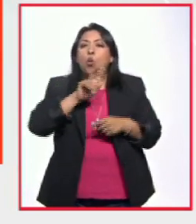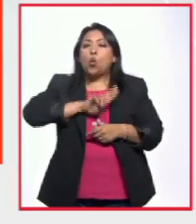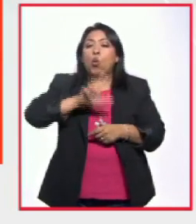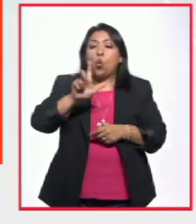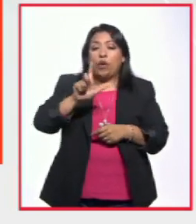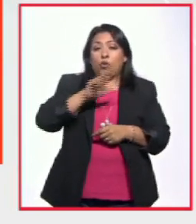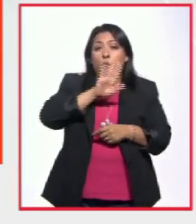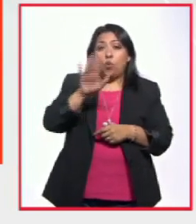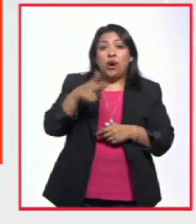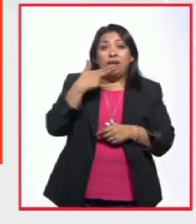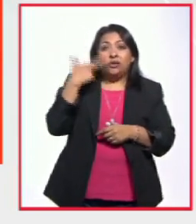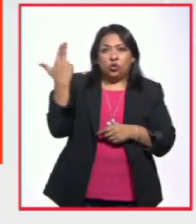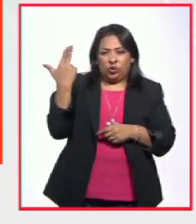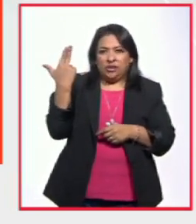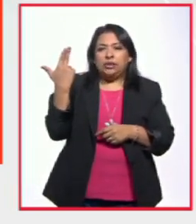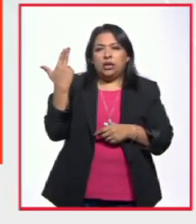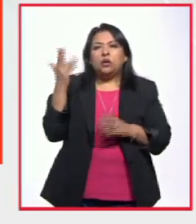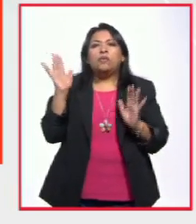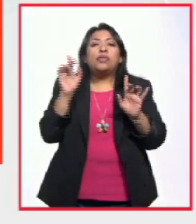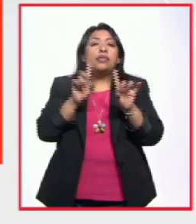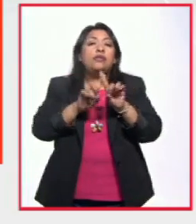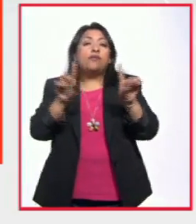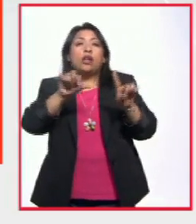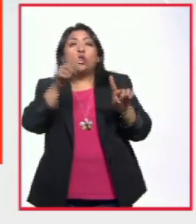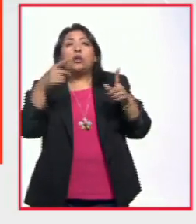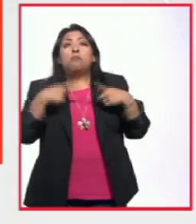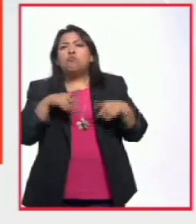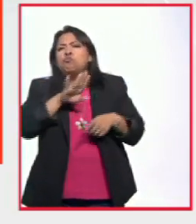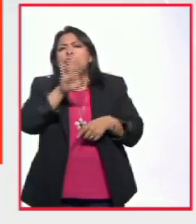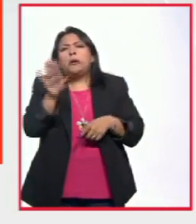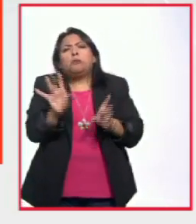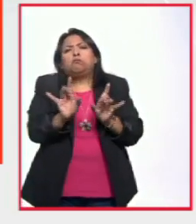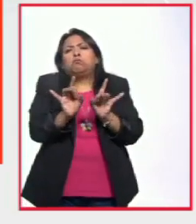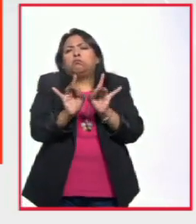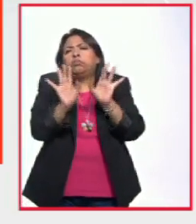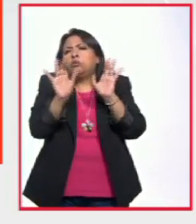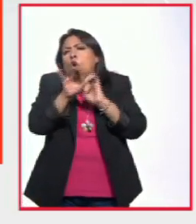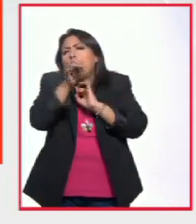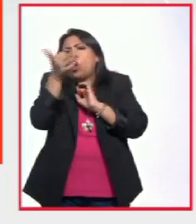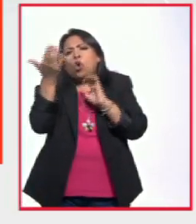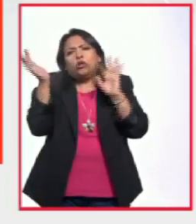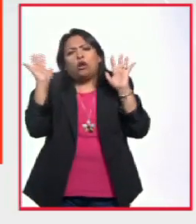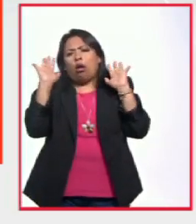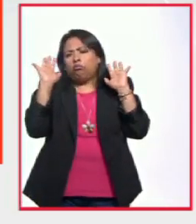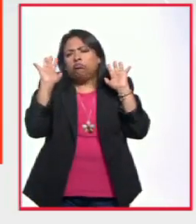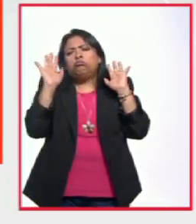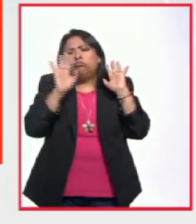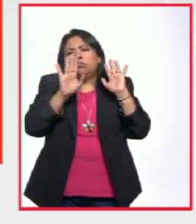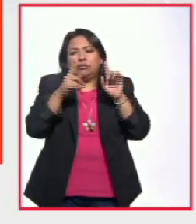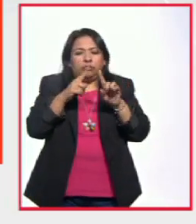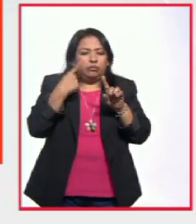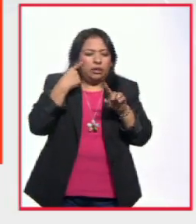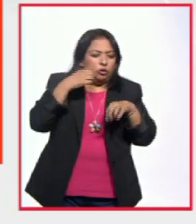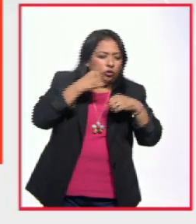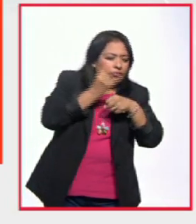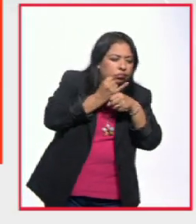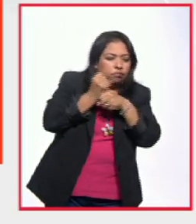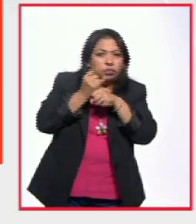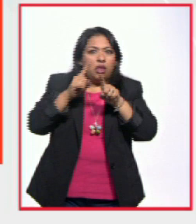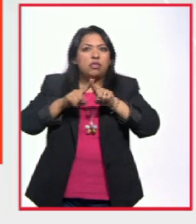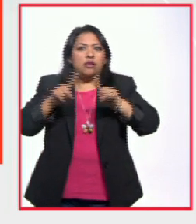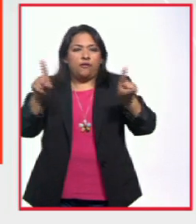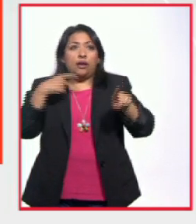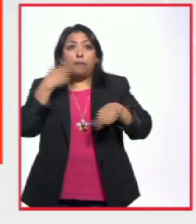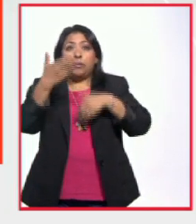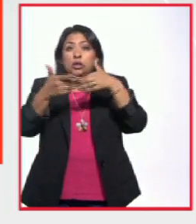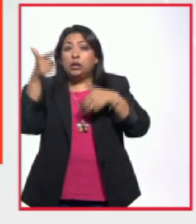fallecen por estas circunstancias, a diferencia de personas que mueren por otras causas, ¿no? Con este proceso